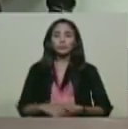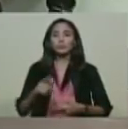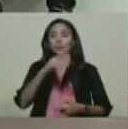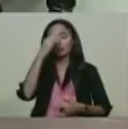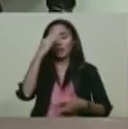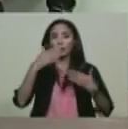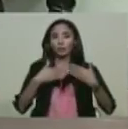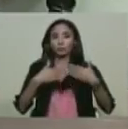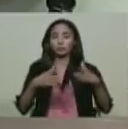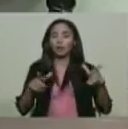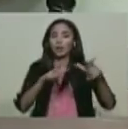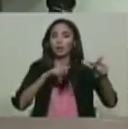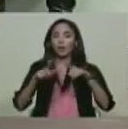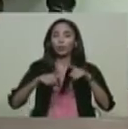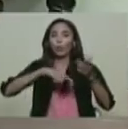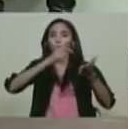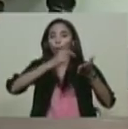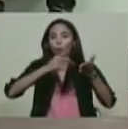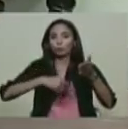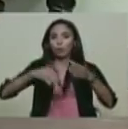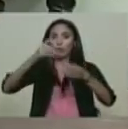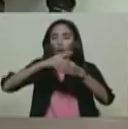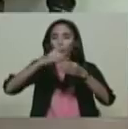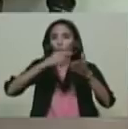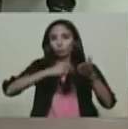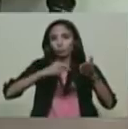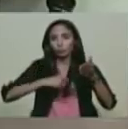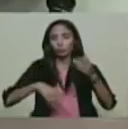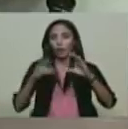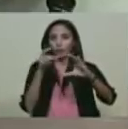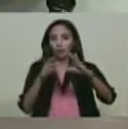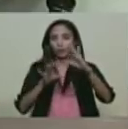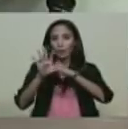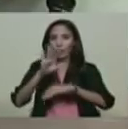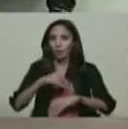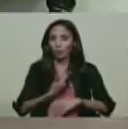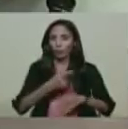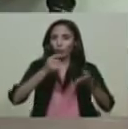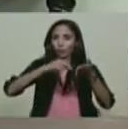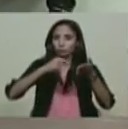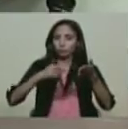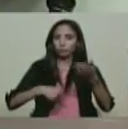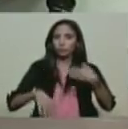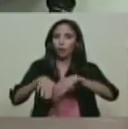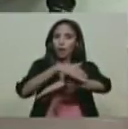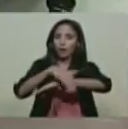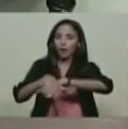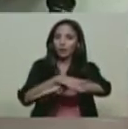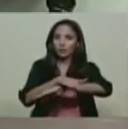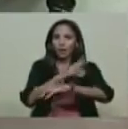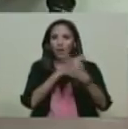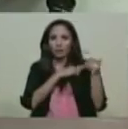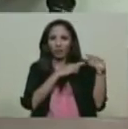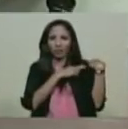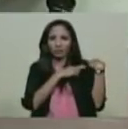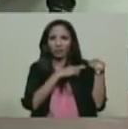abierto el registro de los jefes de calle a través del carnet de la patria. Y hoy también la Asamblea Nacional